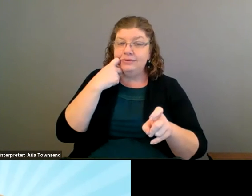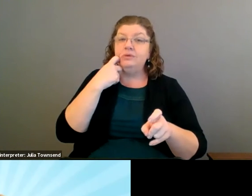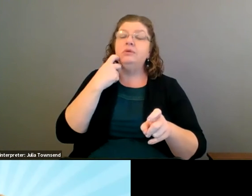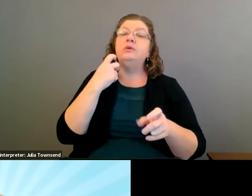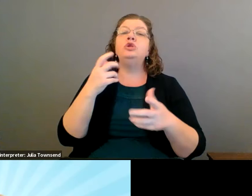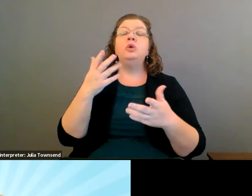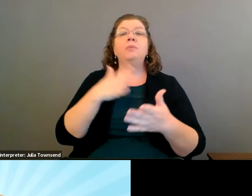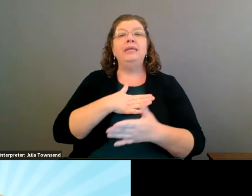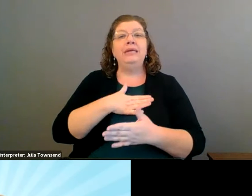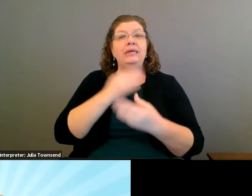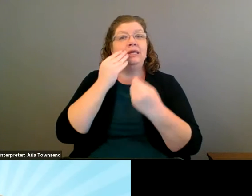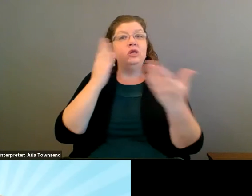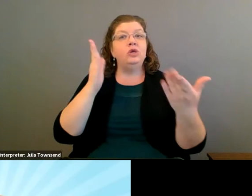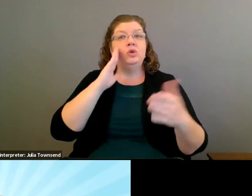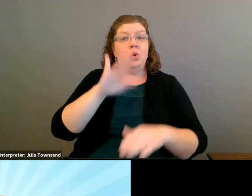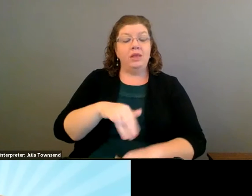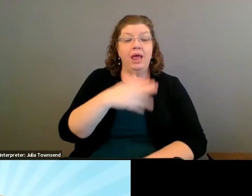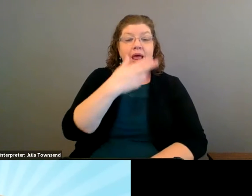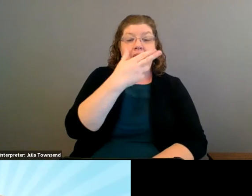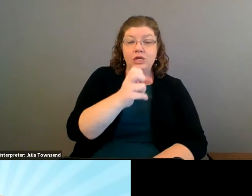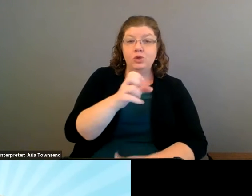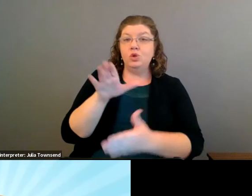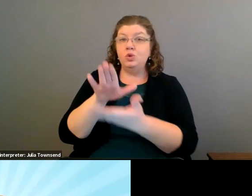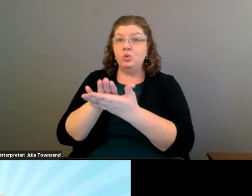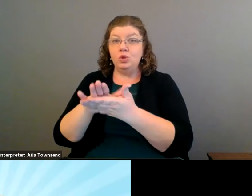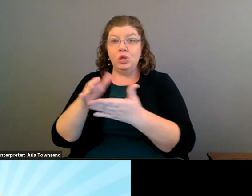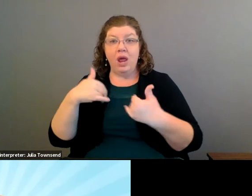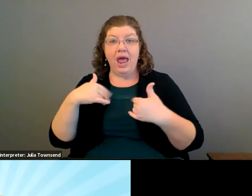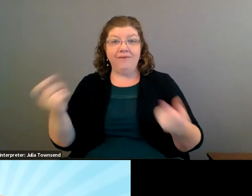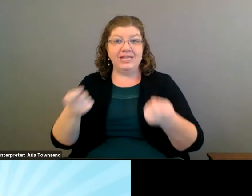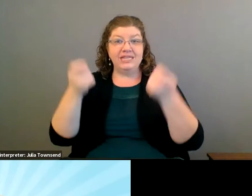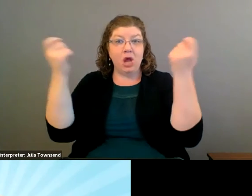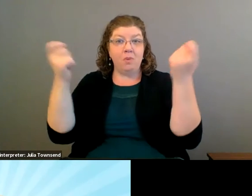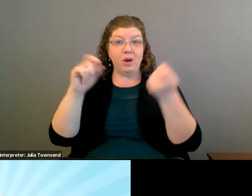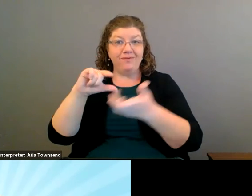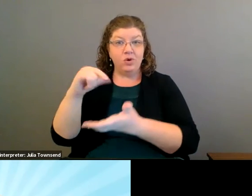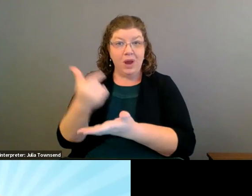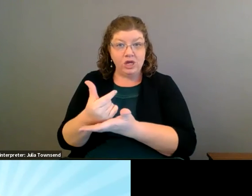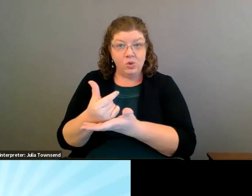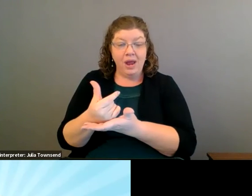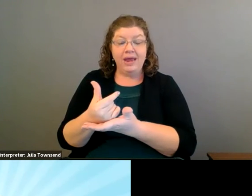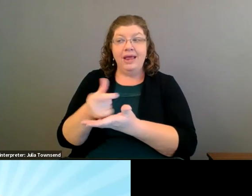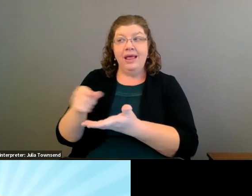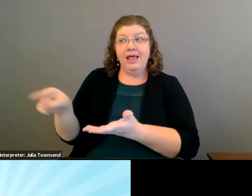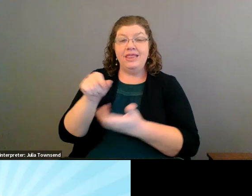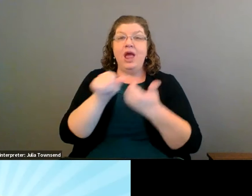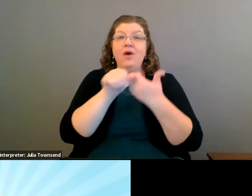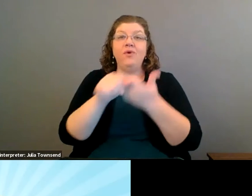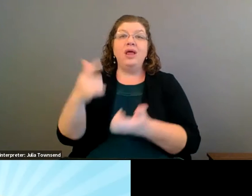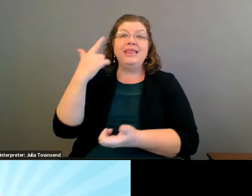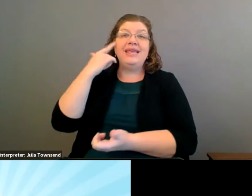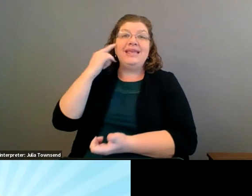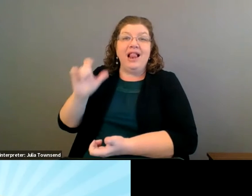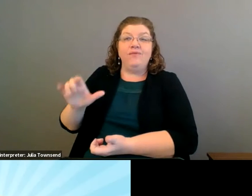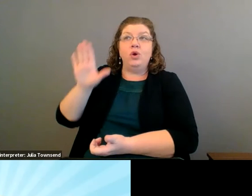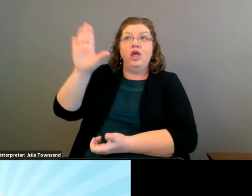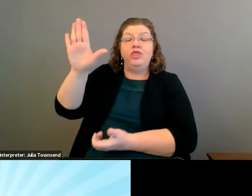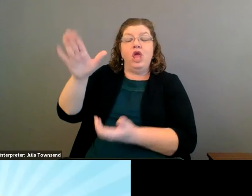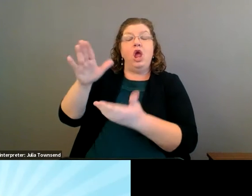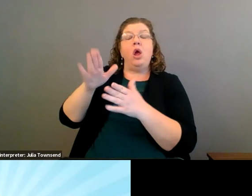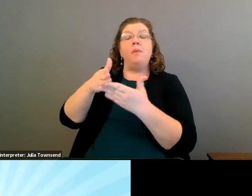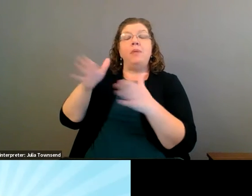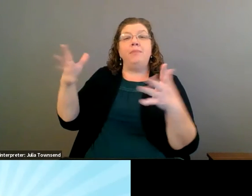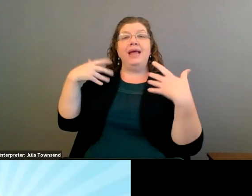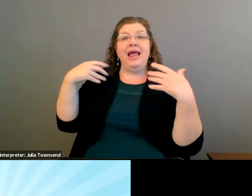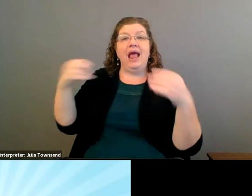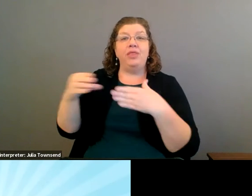las escuelas y las preparatorias que están teniendo ceremonias de graduación están siguiendo las directrices del Departamento de Salud Pública